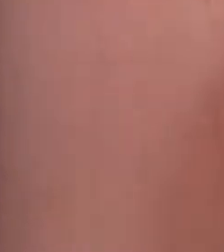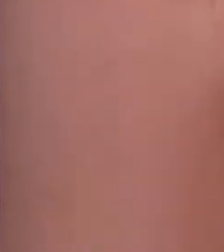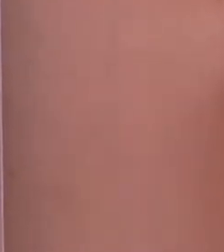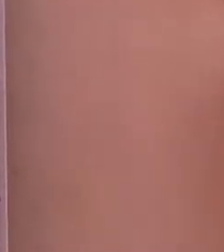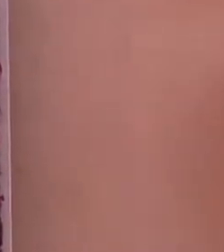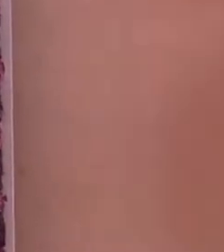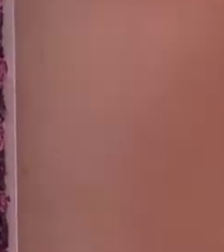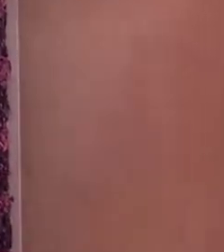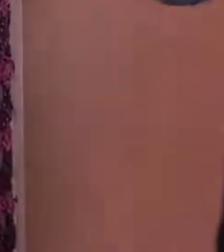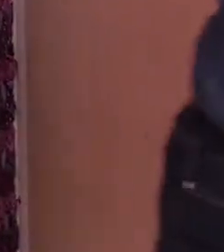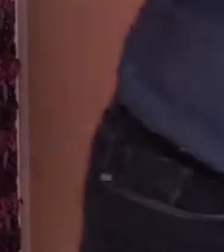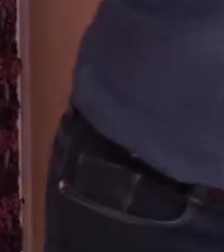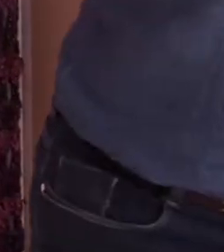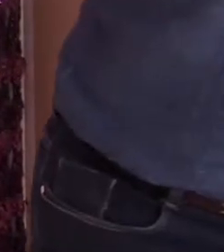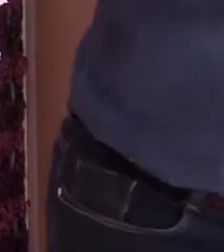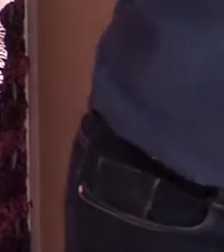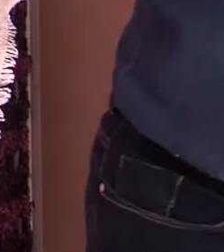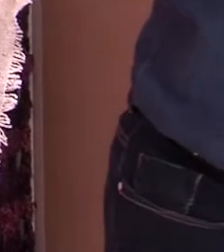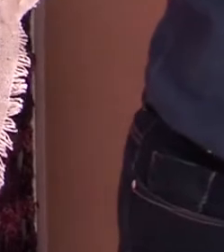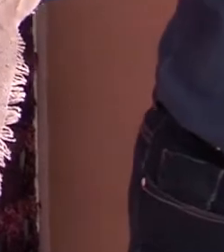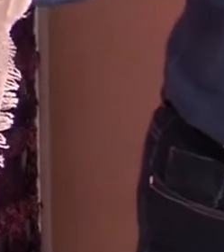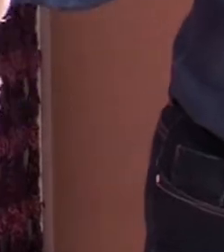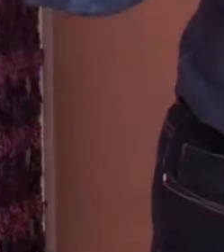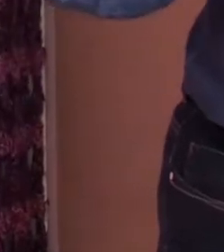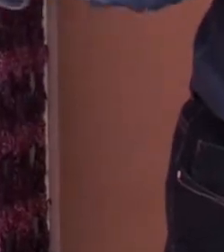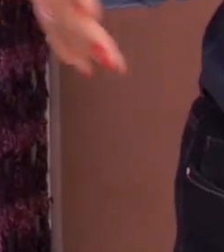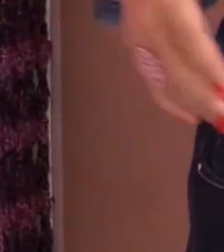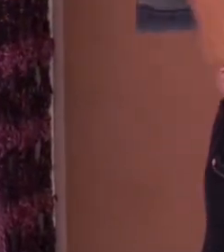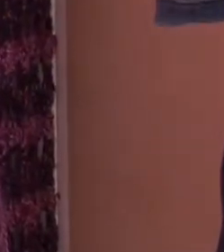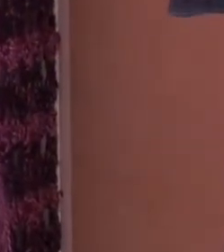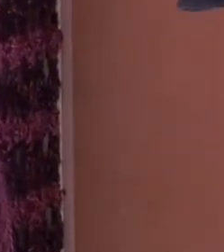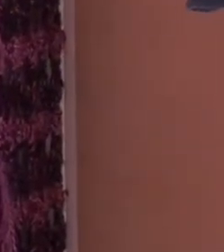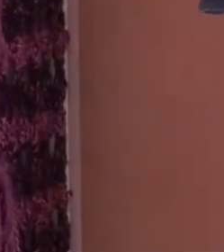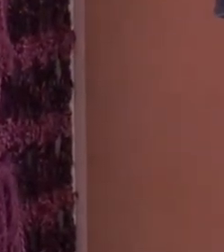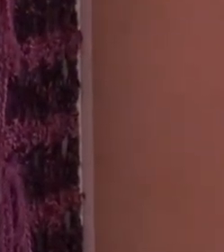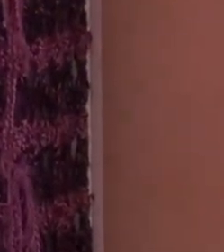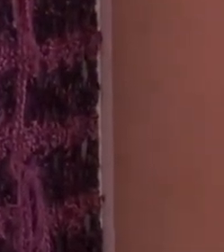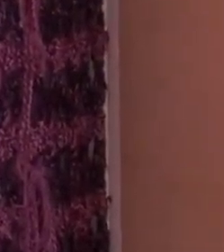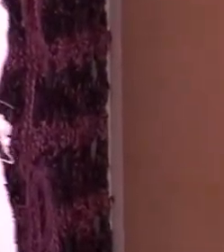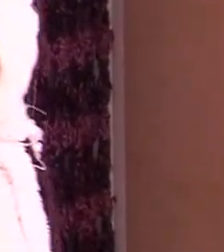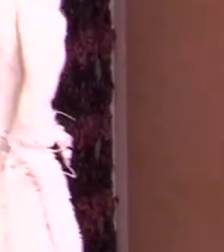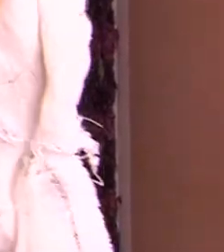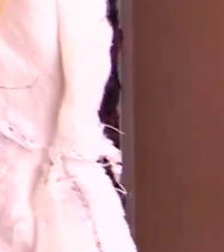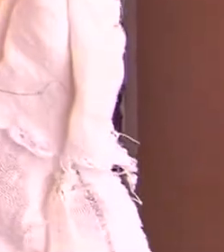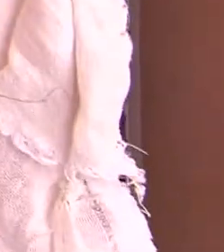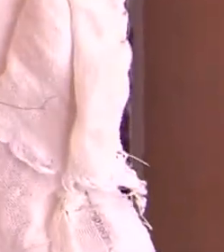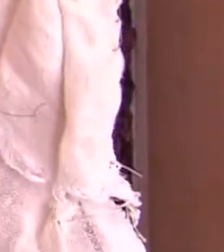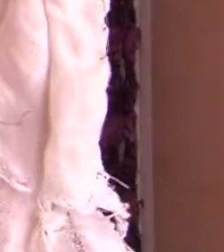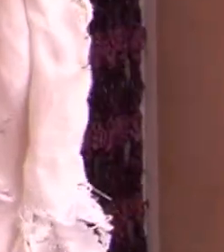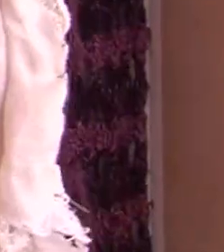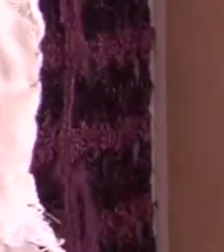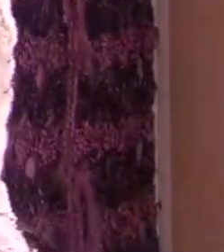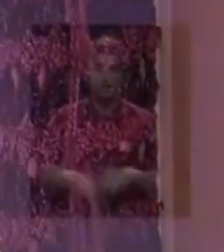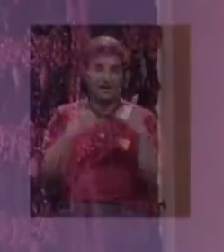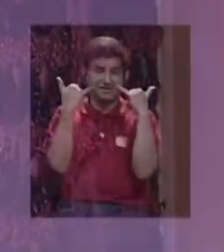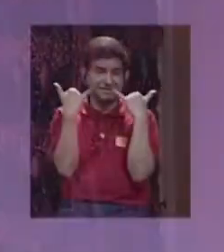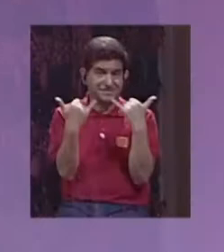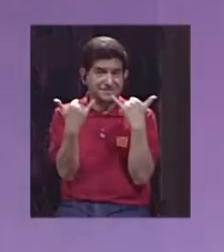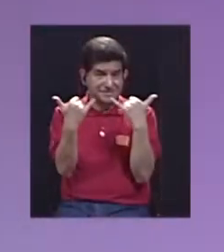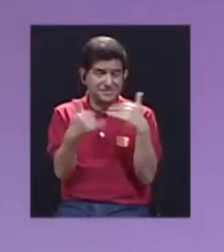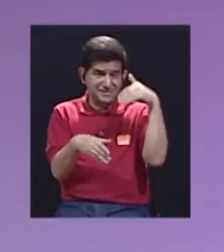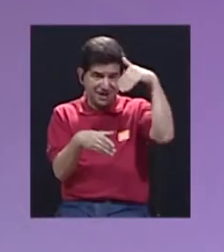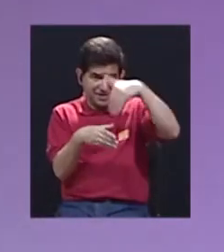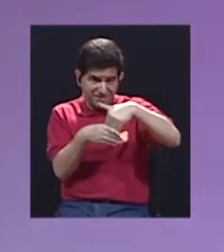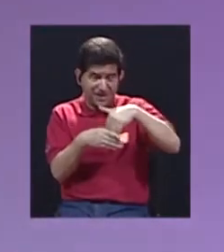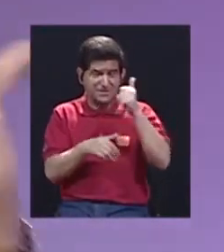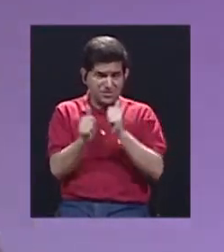Riga para toda América Latina. Y solo de Costa Rica fueron seleccionadas para, ya dentro